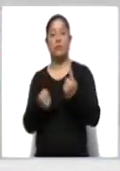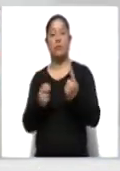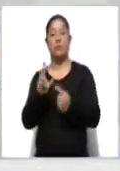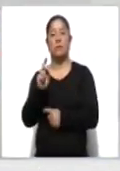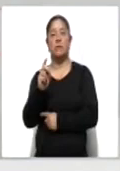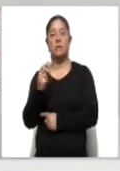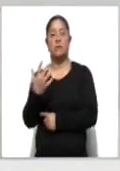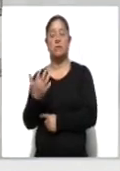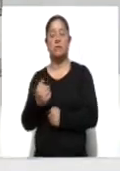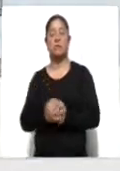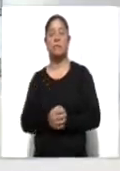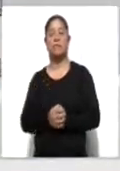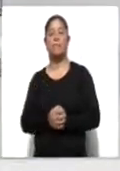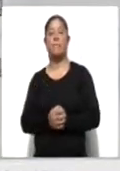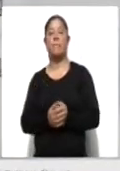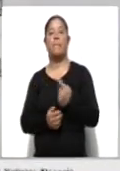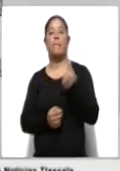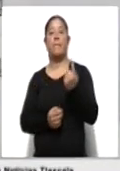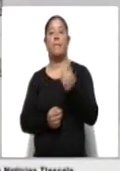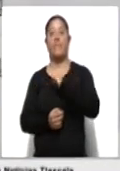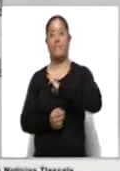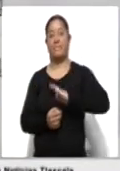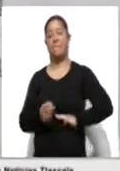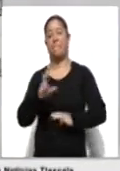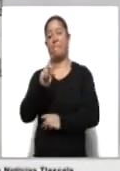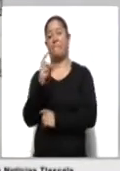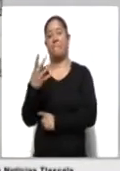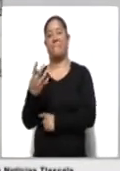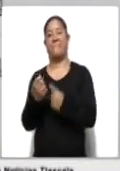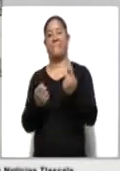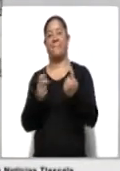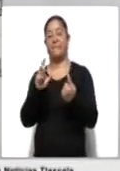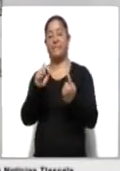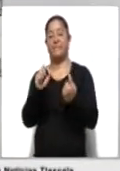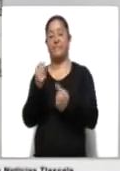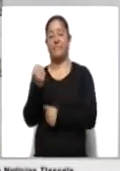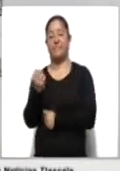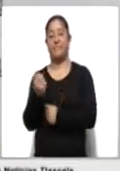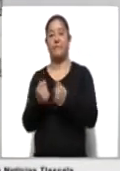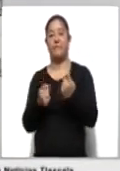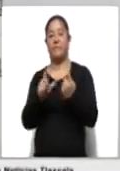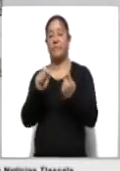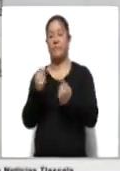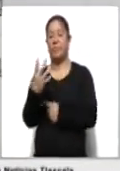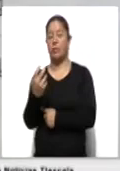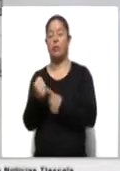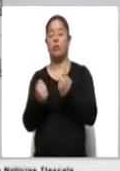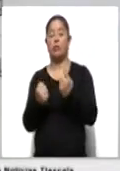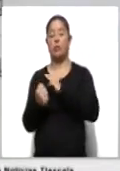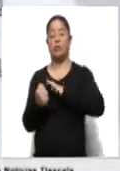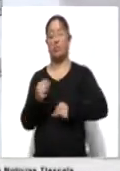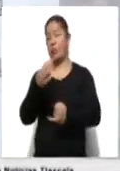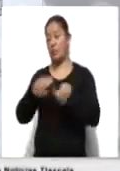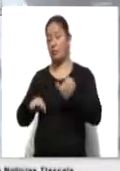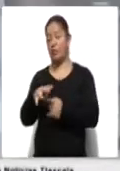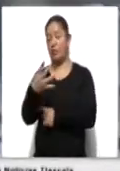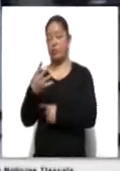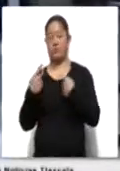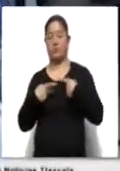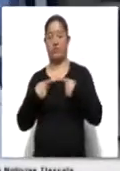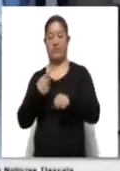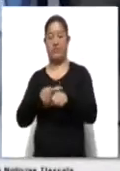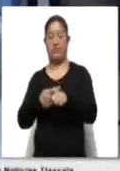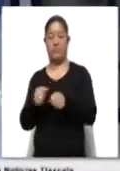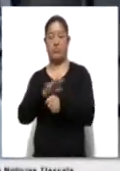Quiletla 35, Lázaro Cárdenas 34, Tecopilco 29, Benito Juárez 24 y Emiliano Zapata 14.